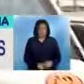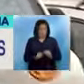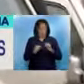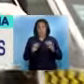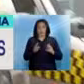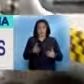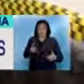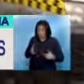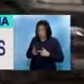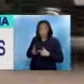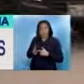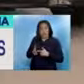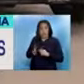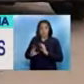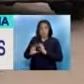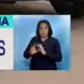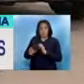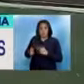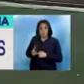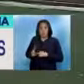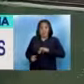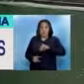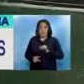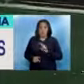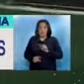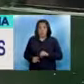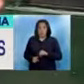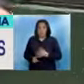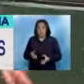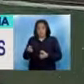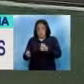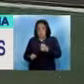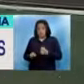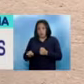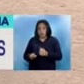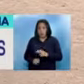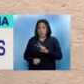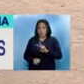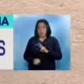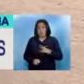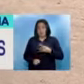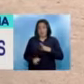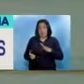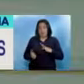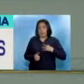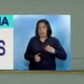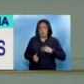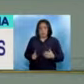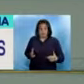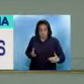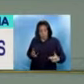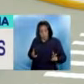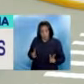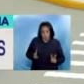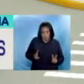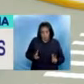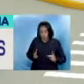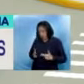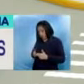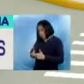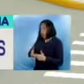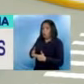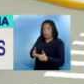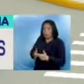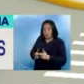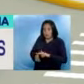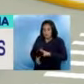Sorprendiendo así al chofer de la combi, Juan González Diesta, de 26 años, quien terminó impactando contra el auto que dio varios giros